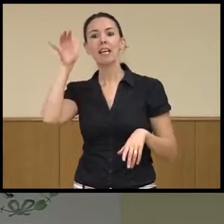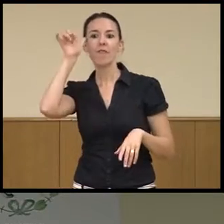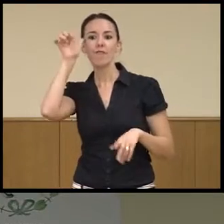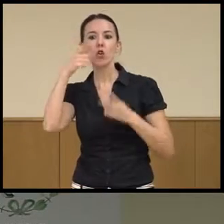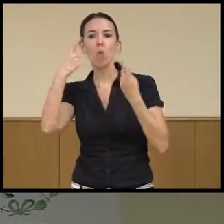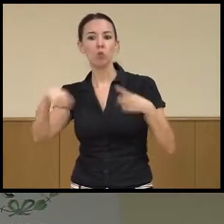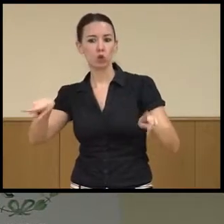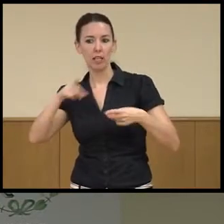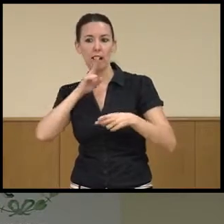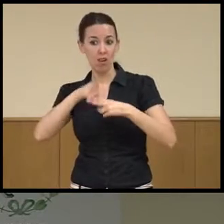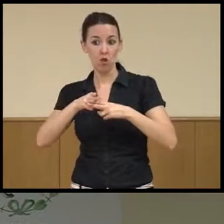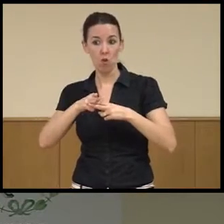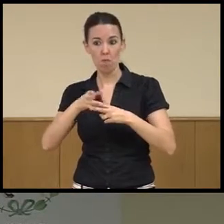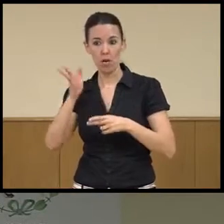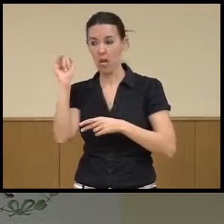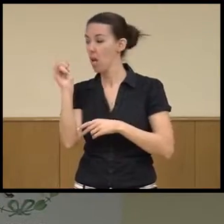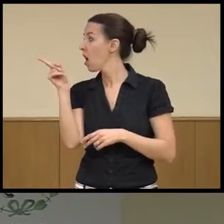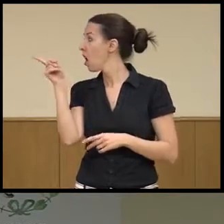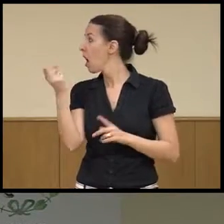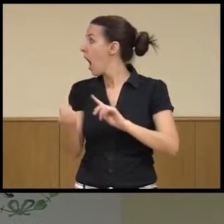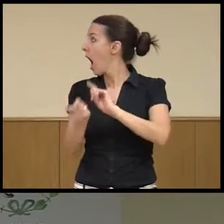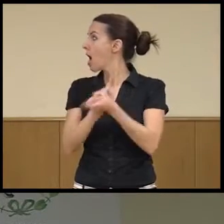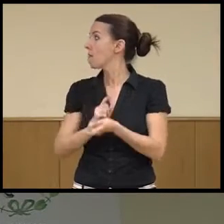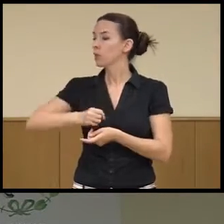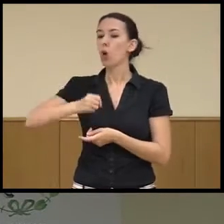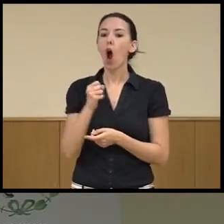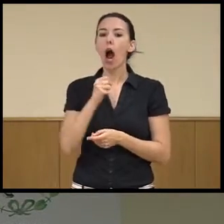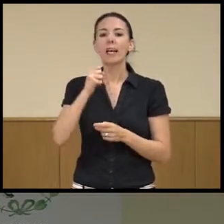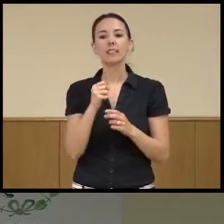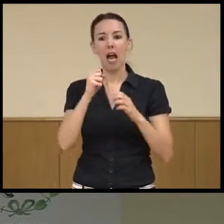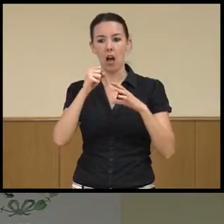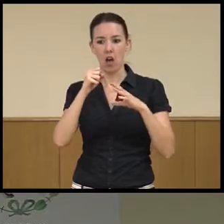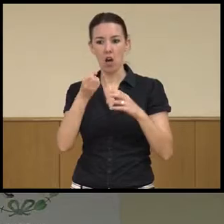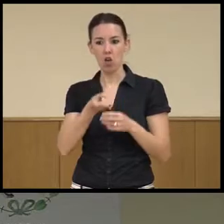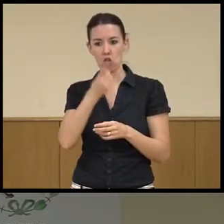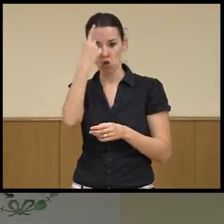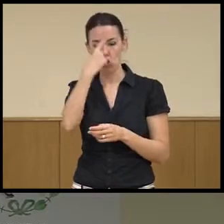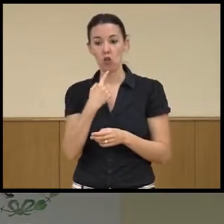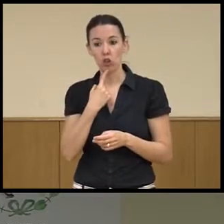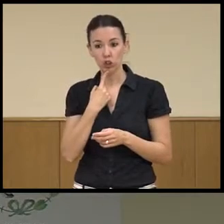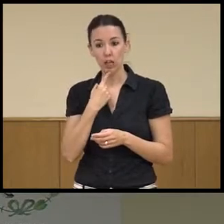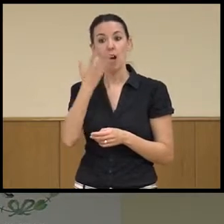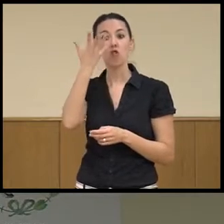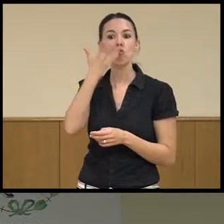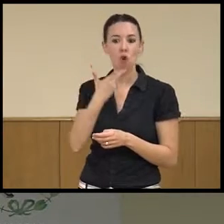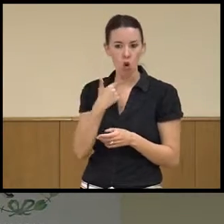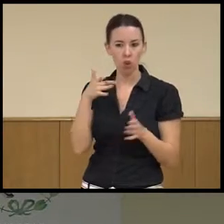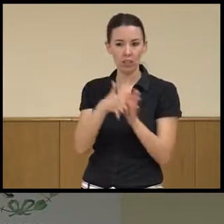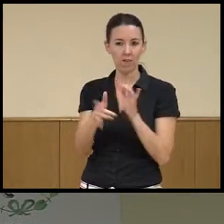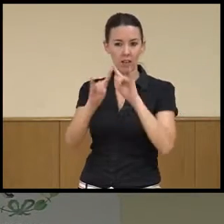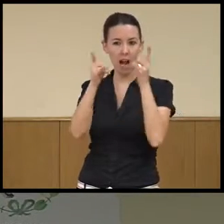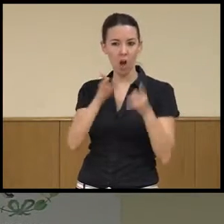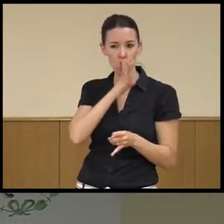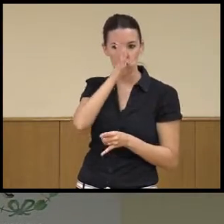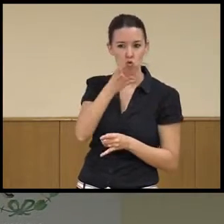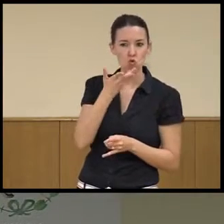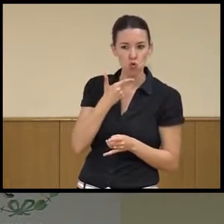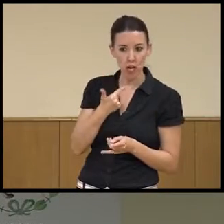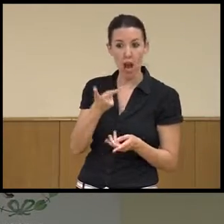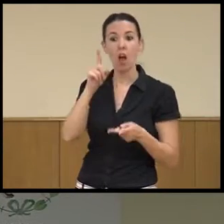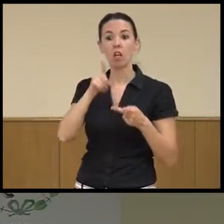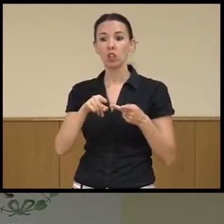musical. Destaca esa vaina transformada en gaita rosa, lujuria hasta en el color, en torno a la que los diablos danzan con